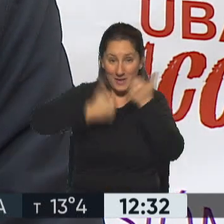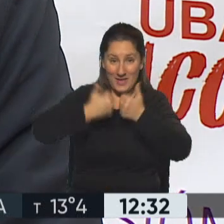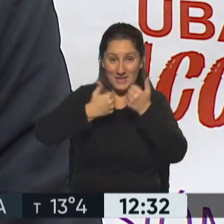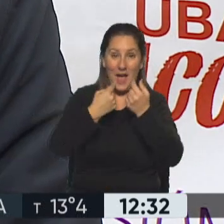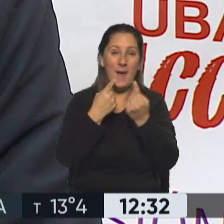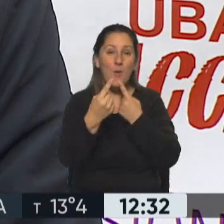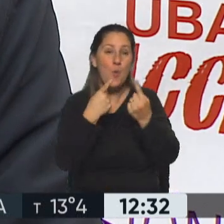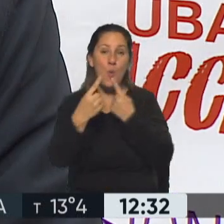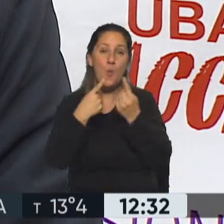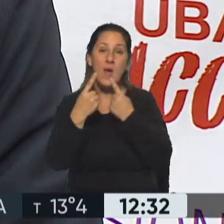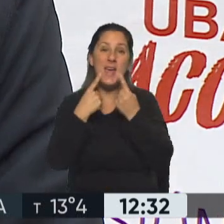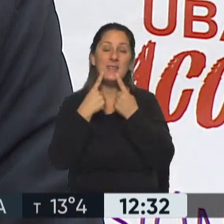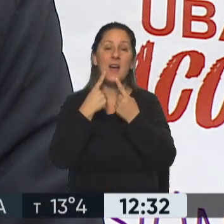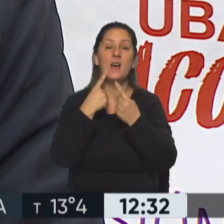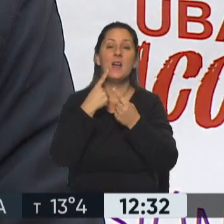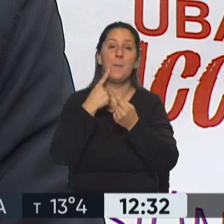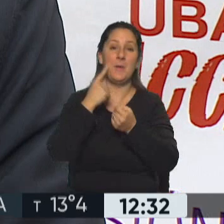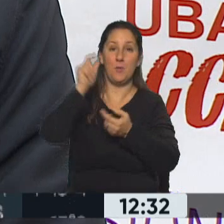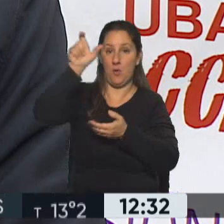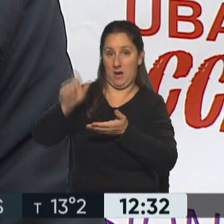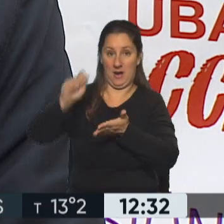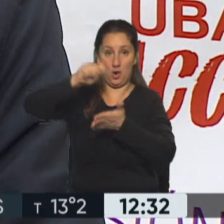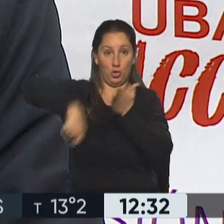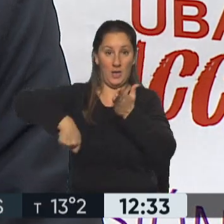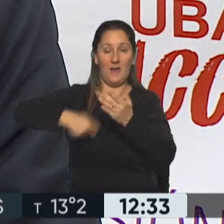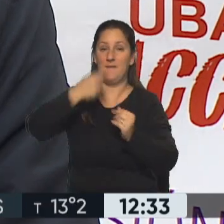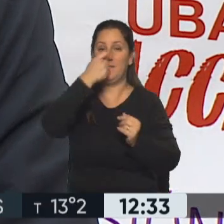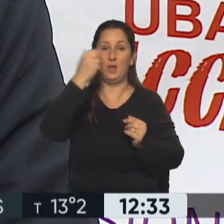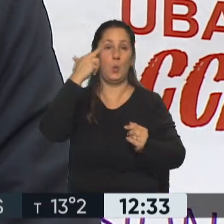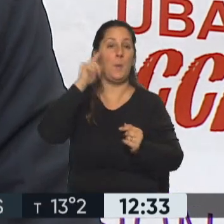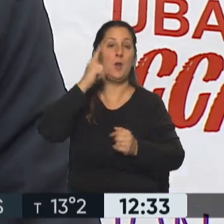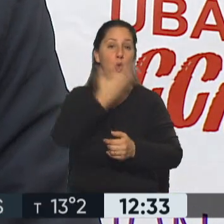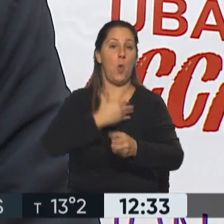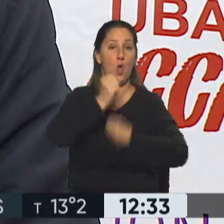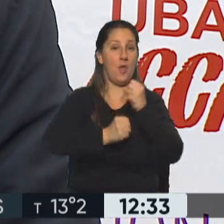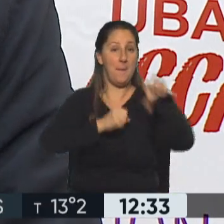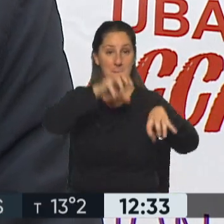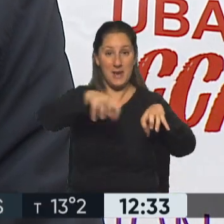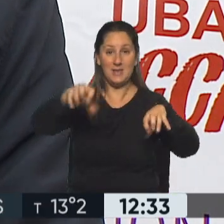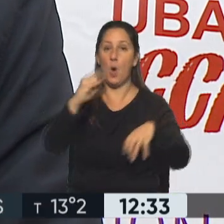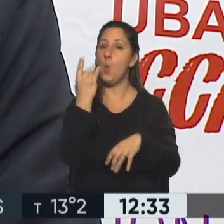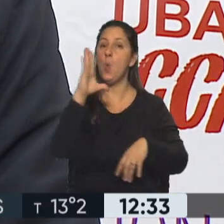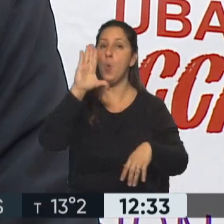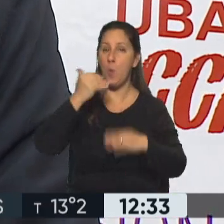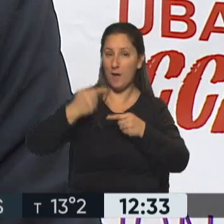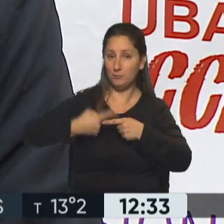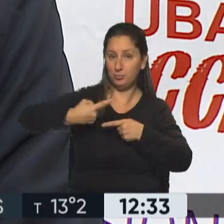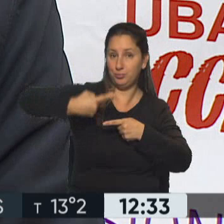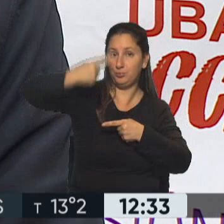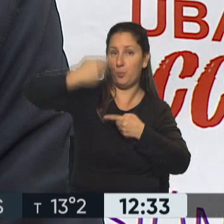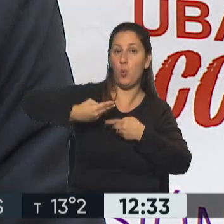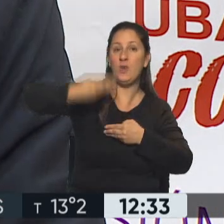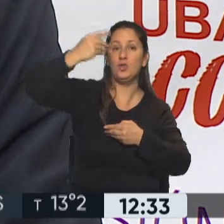hacen encuestas a los empleadores, más de 99.000 empresarios, la UBA ocupa el puesto